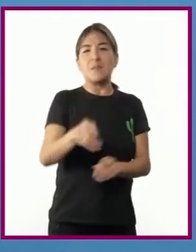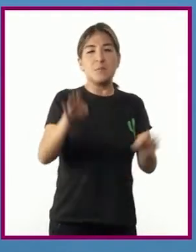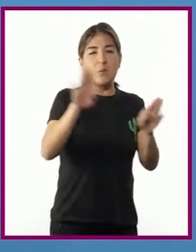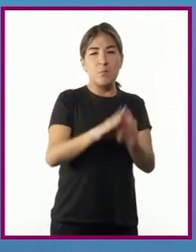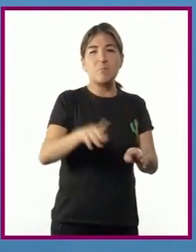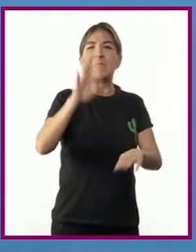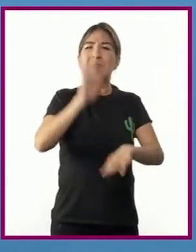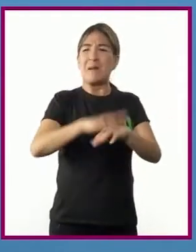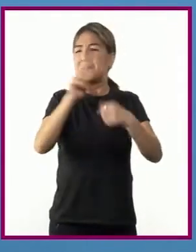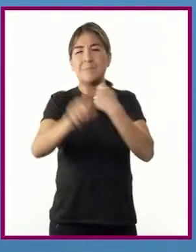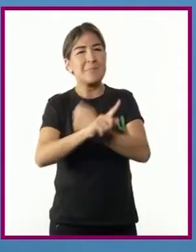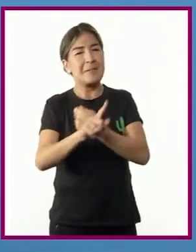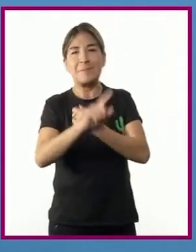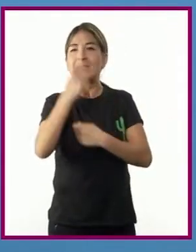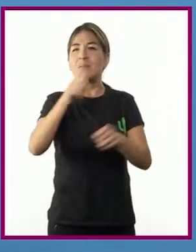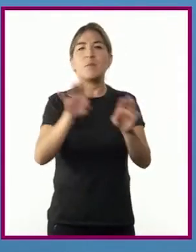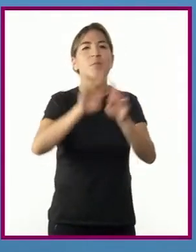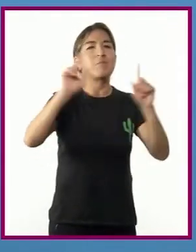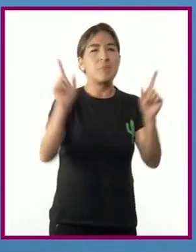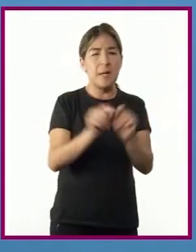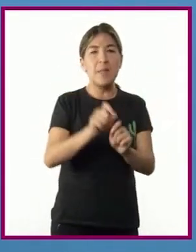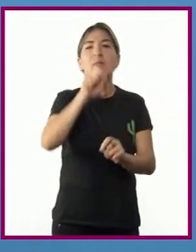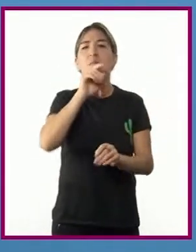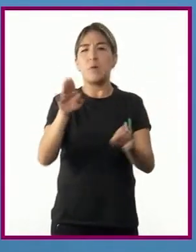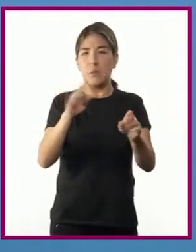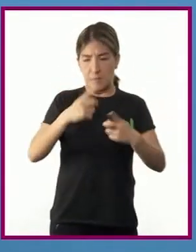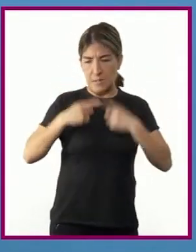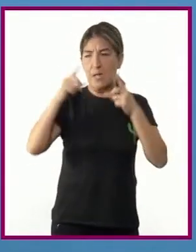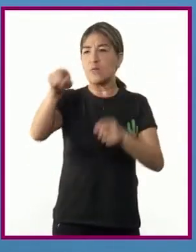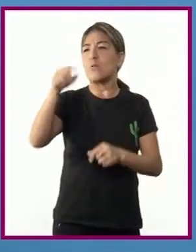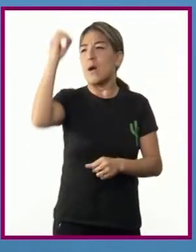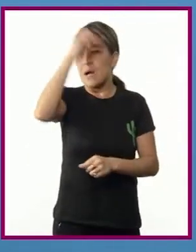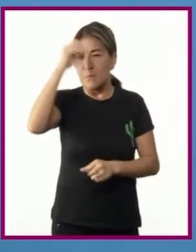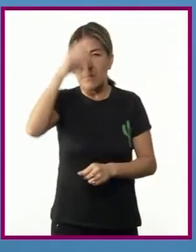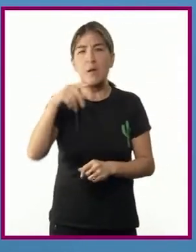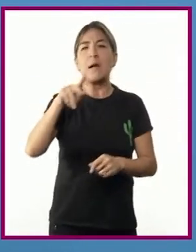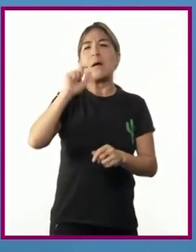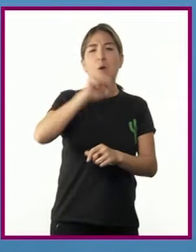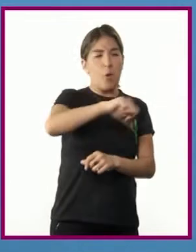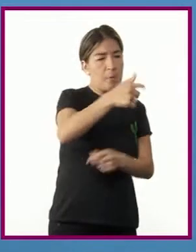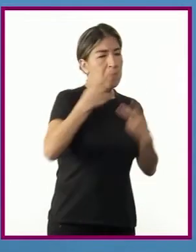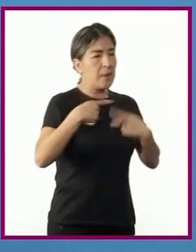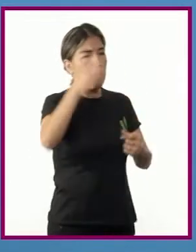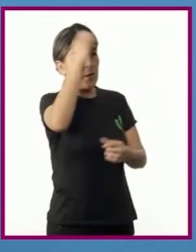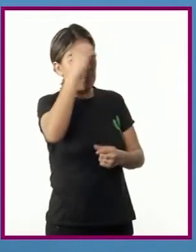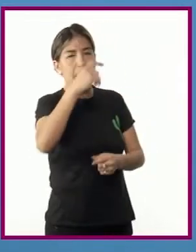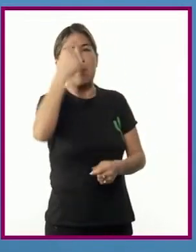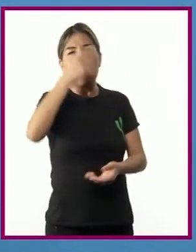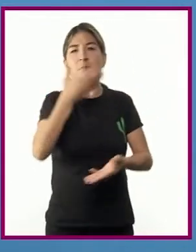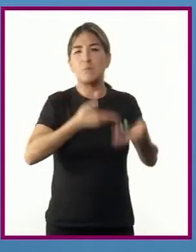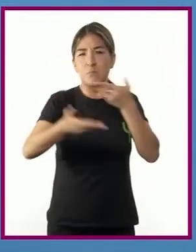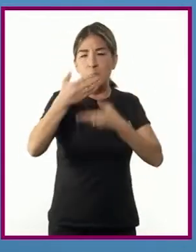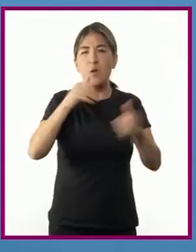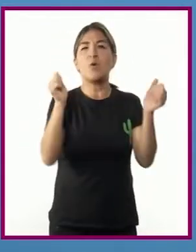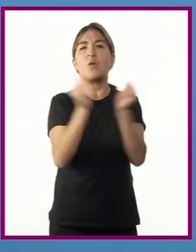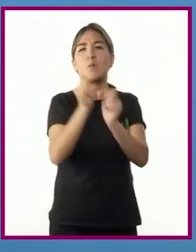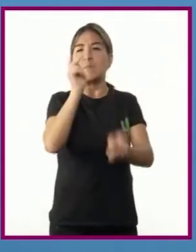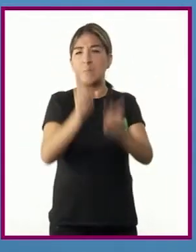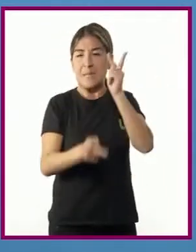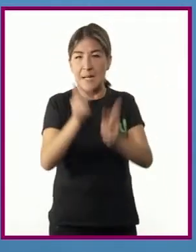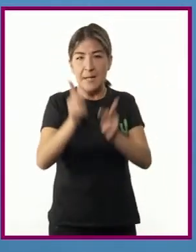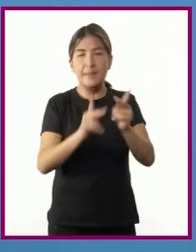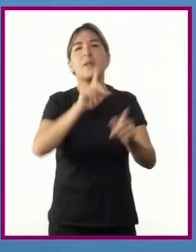se reconozca el derecho a discernir y establecer acuerdos mediante el diálogo y la cooperación.